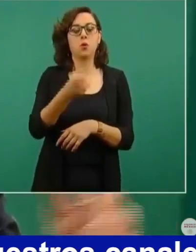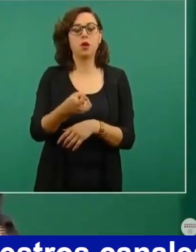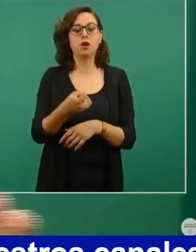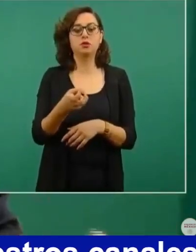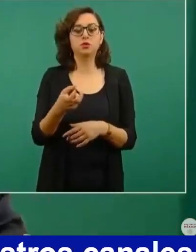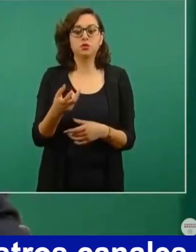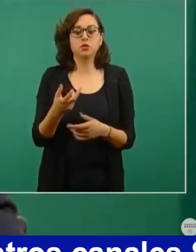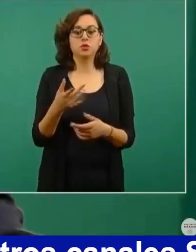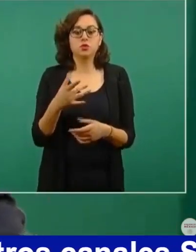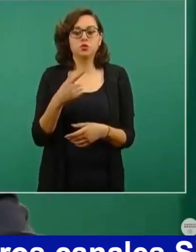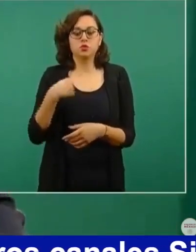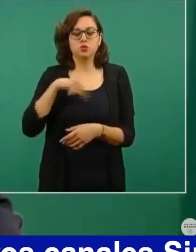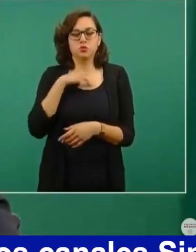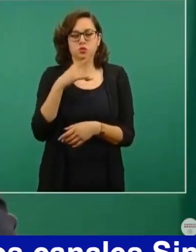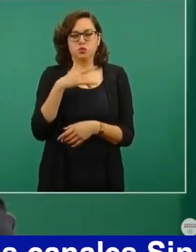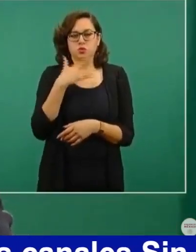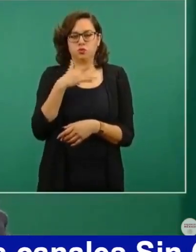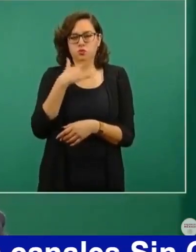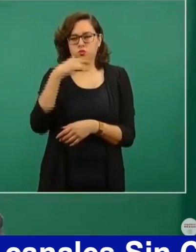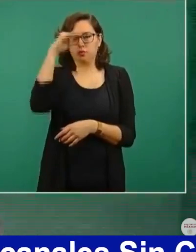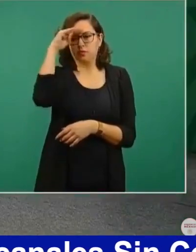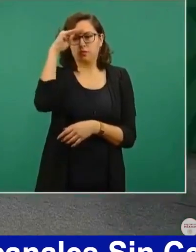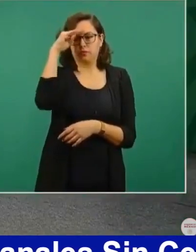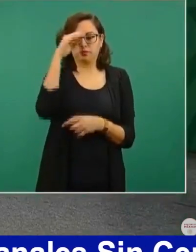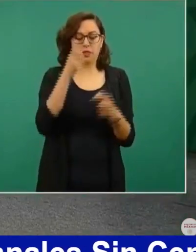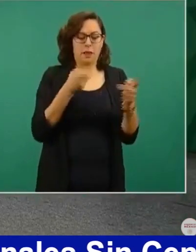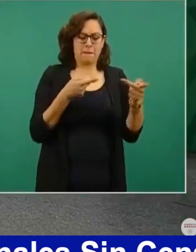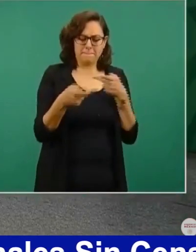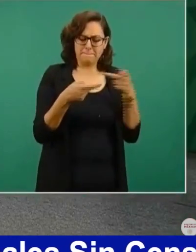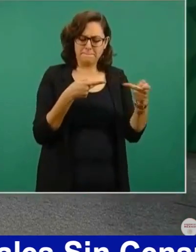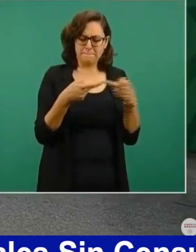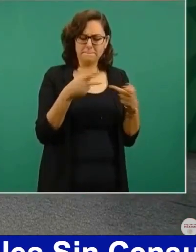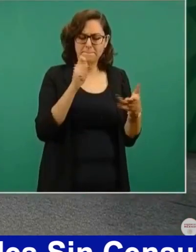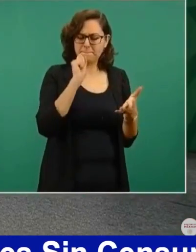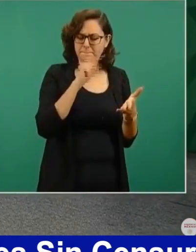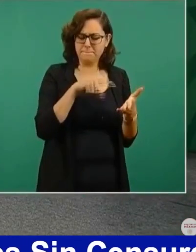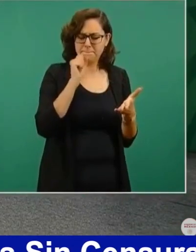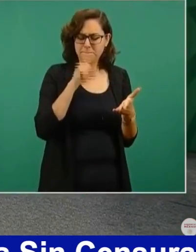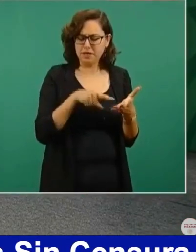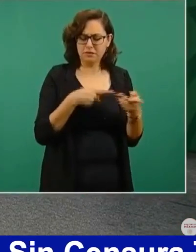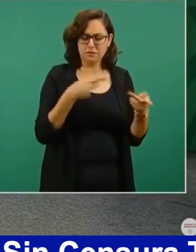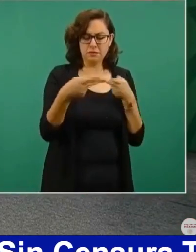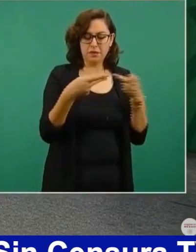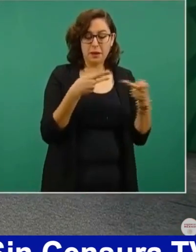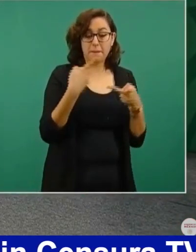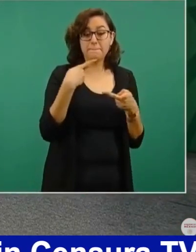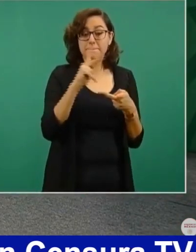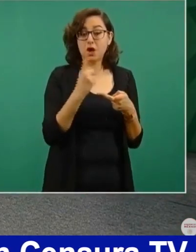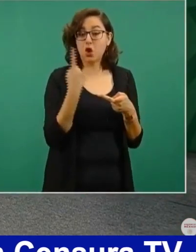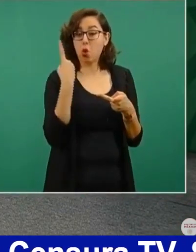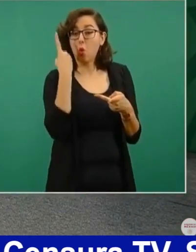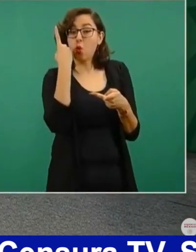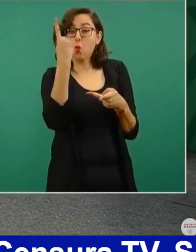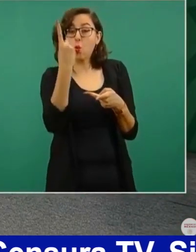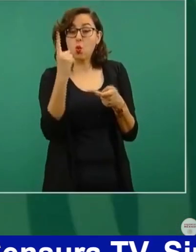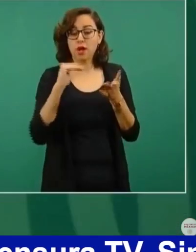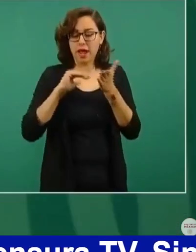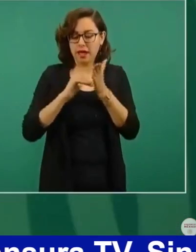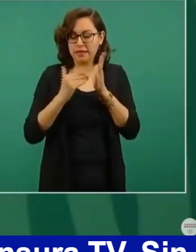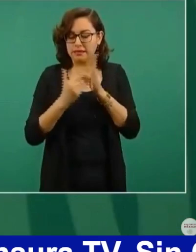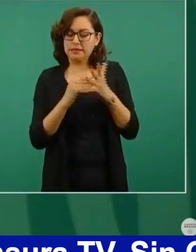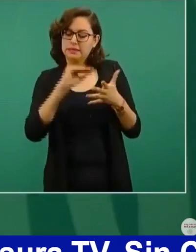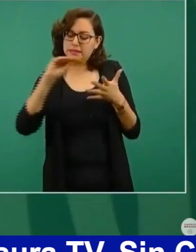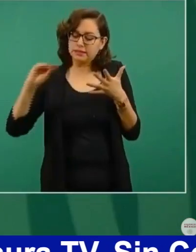estrategia de vacunación es la misma que fue planeada durante varios meses durante 2020, pero la táctica, la modalidad específica de